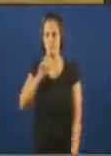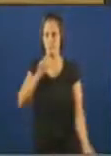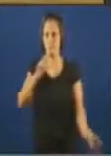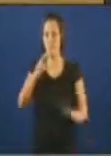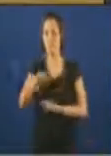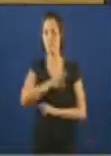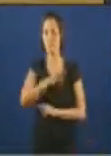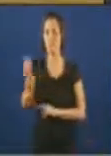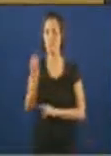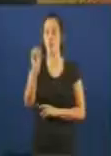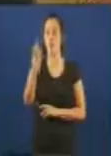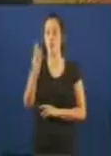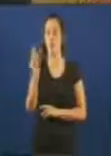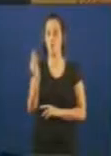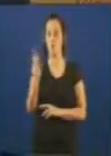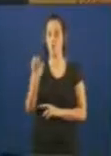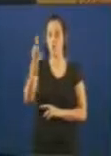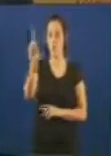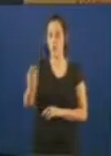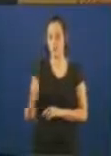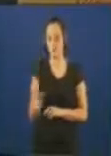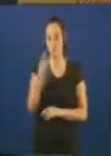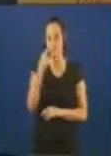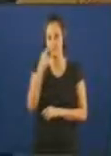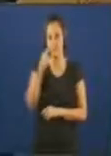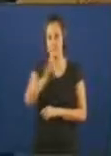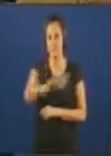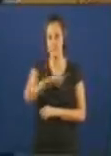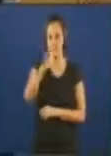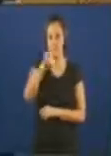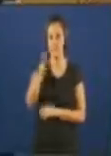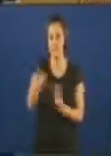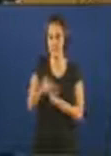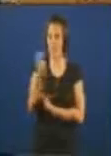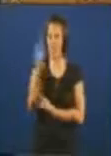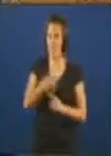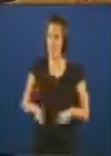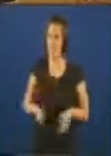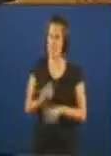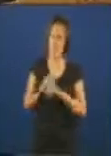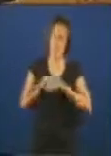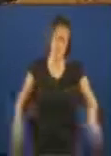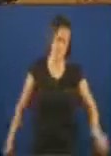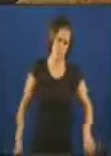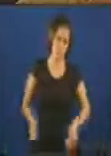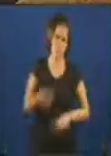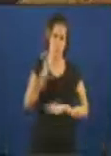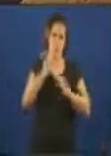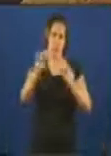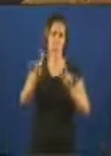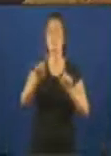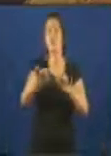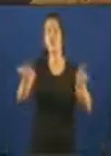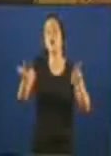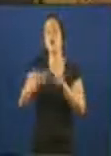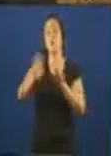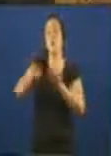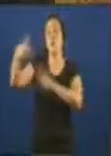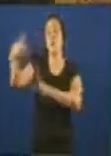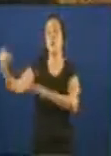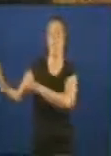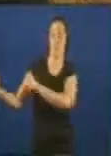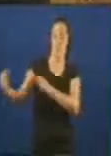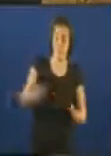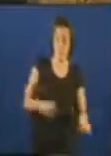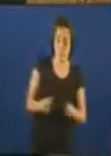Replicado, señor Jorquera Caselas. Mire, señor Feijóo, son dúas cousas totalmente distintas que empresas de fora invistan en Galiza que Galiza se